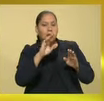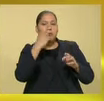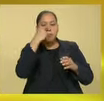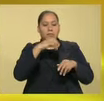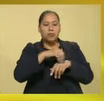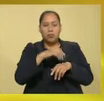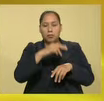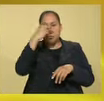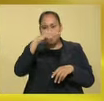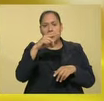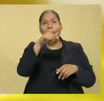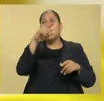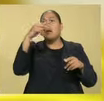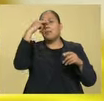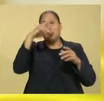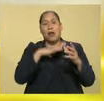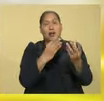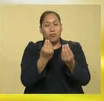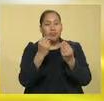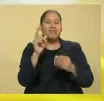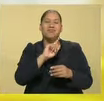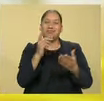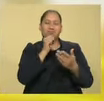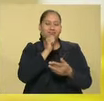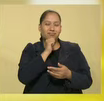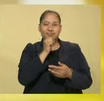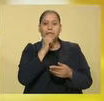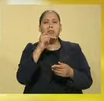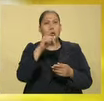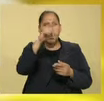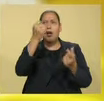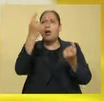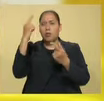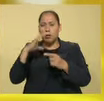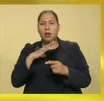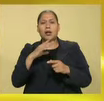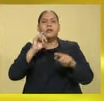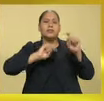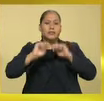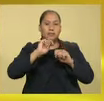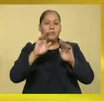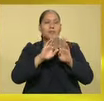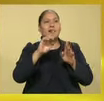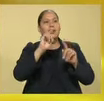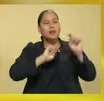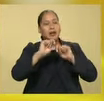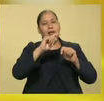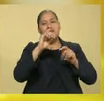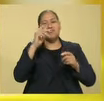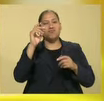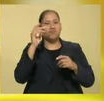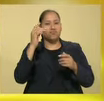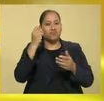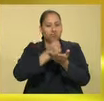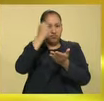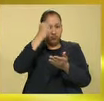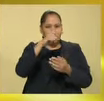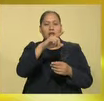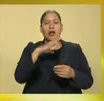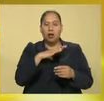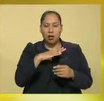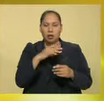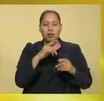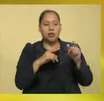en México no hay tantas, pero sí las podemos encontrar. Entonces, en todas las tiendas departamentales hay. ¿Y por qué ir a